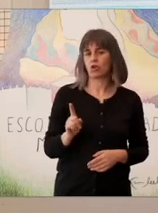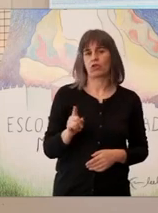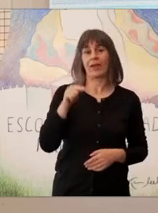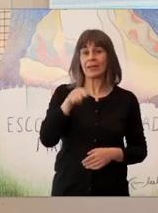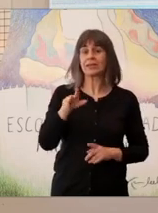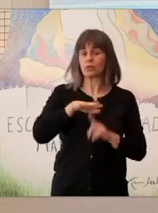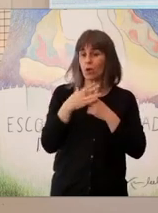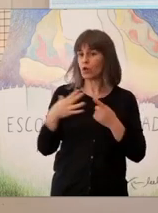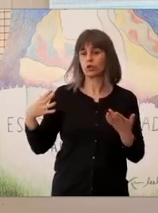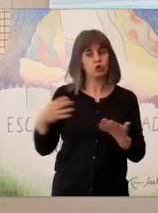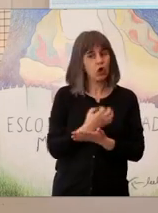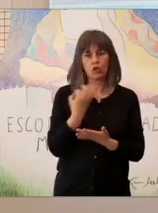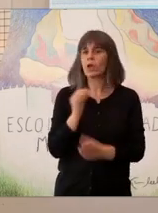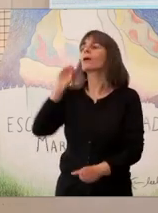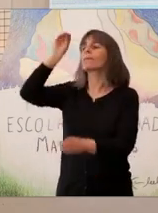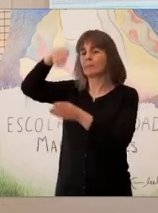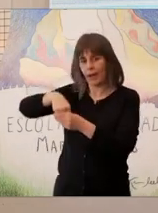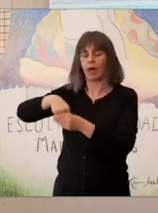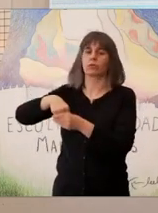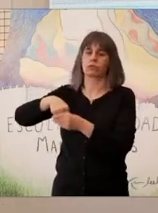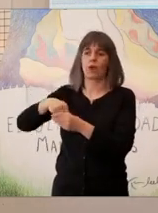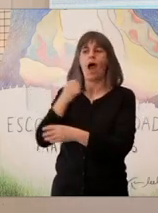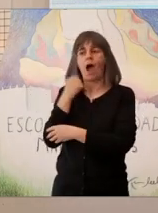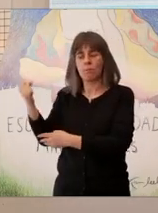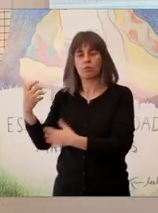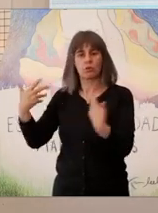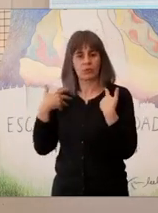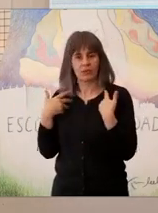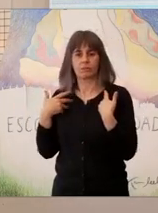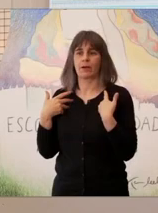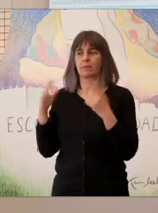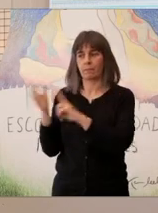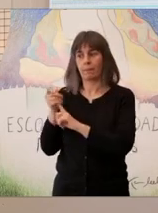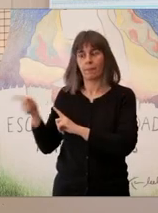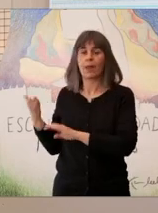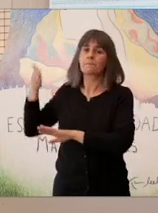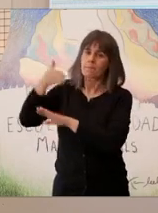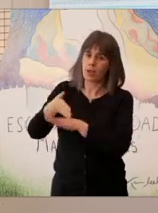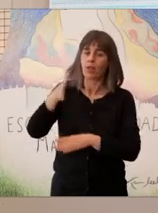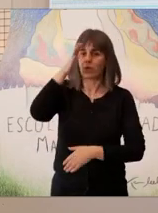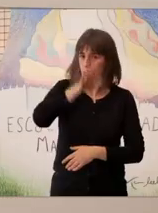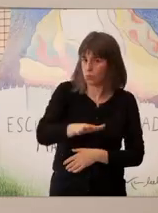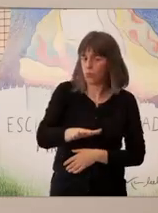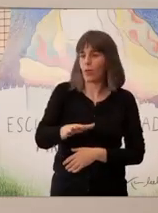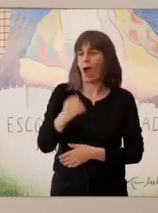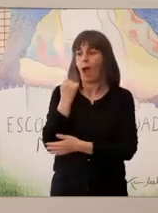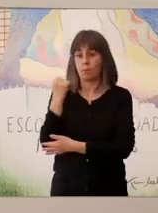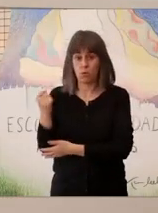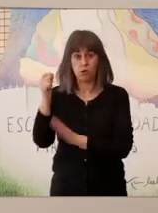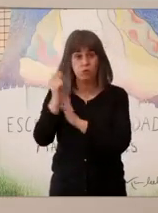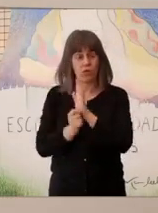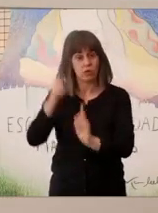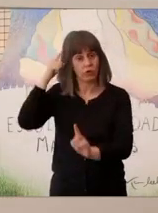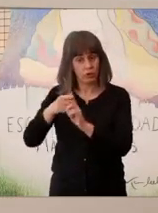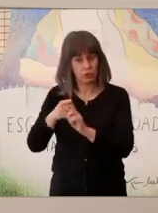tenemos que implicarnos para apoyar a la víctima, conseguir que vaya a las instituciones, que tenga los apoyos y las medidas necesarias para poder salir